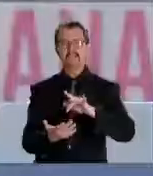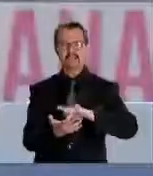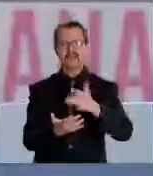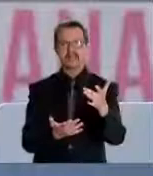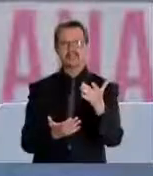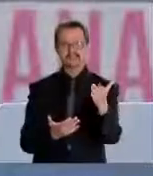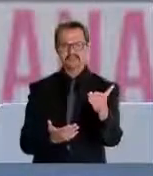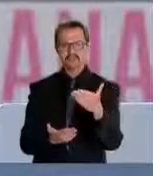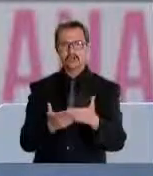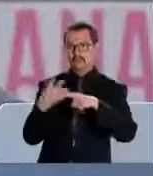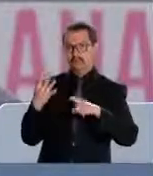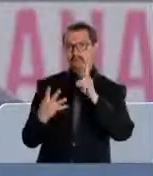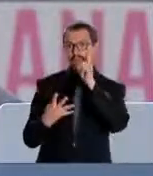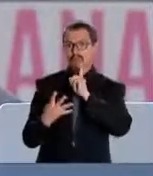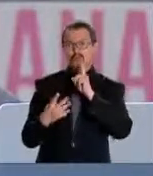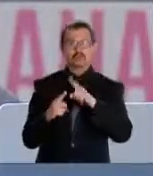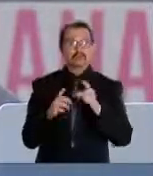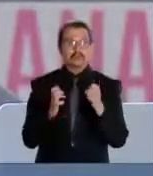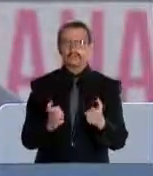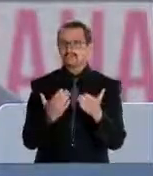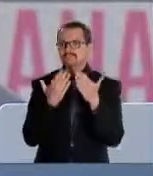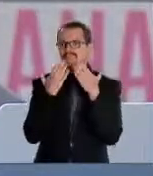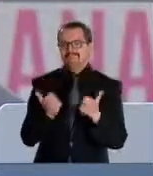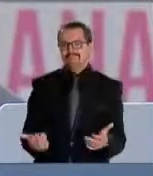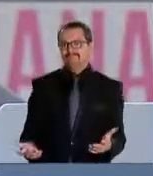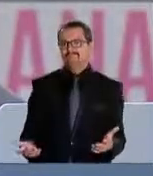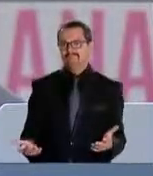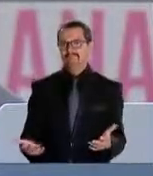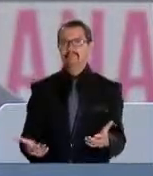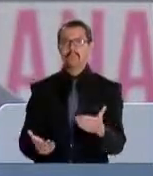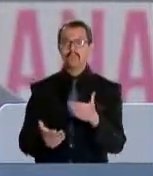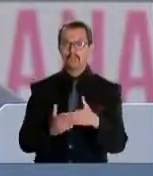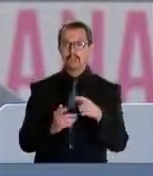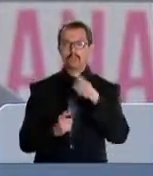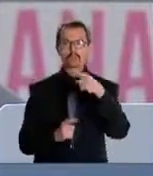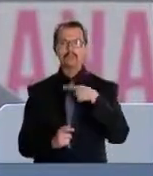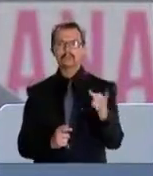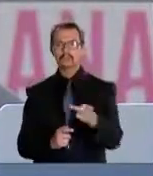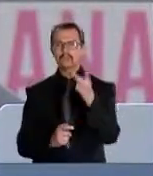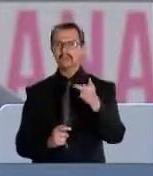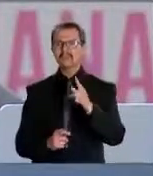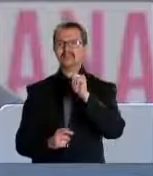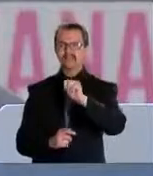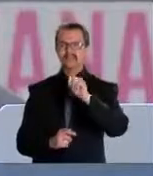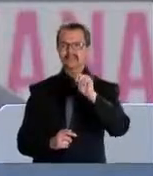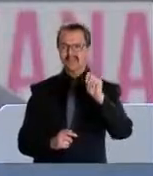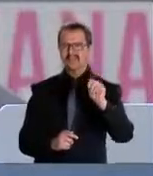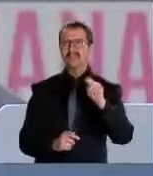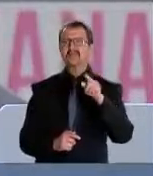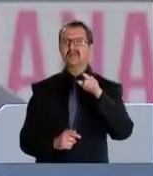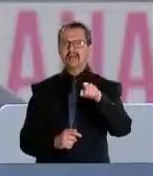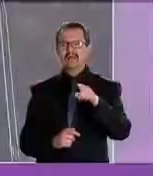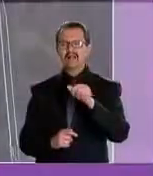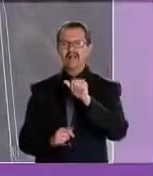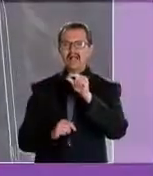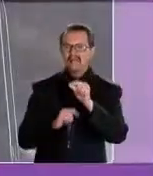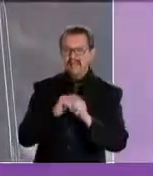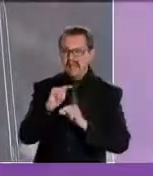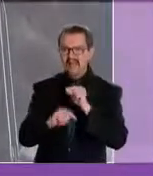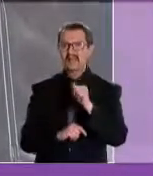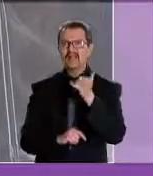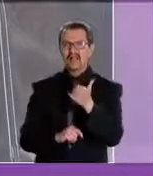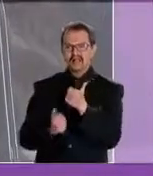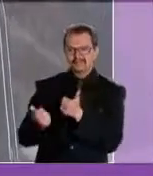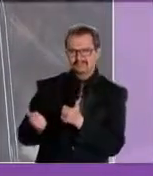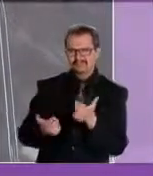entre los cuatro candidatos a la presidencia, es decir, los televidentes miraron en promedio 64 minutos de los 96 que duró